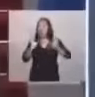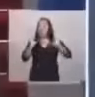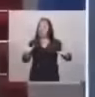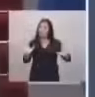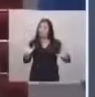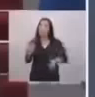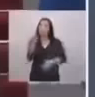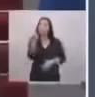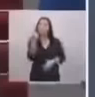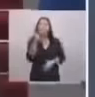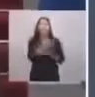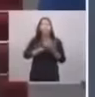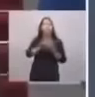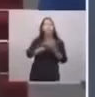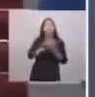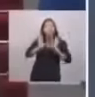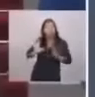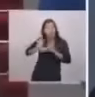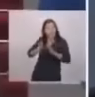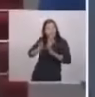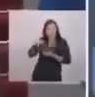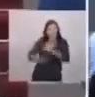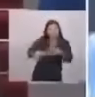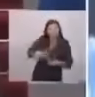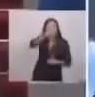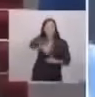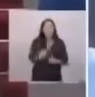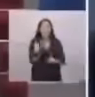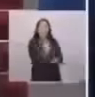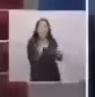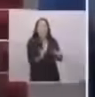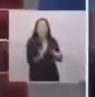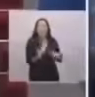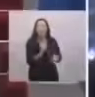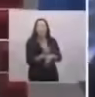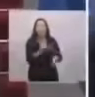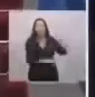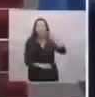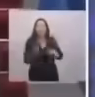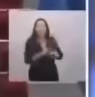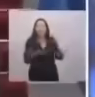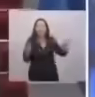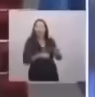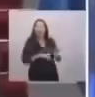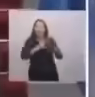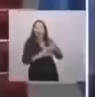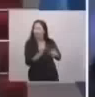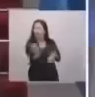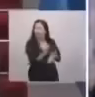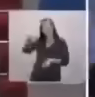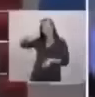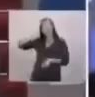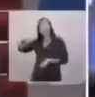yo soy un laburante eh No no mi ley estamos hablando de mi ley de de mediano y largo plazo anarquista